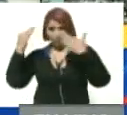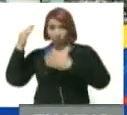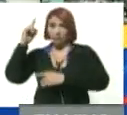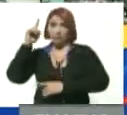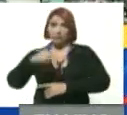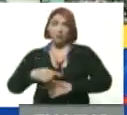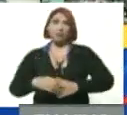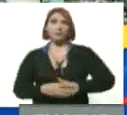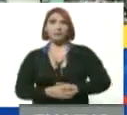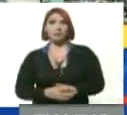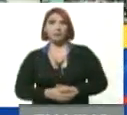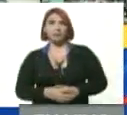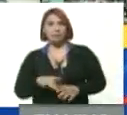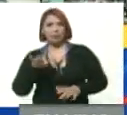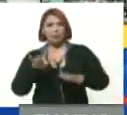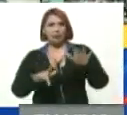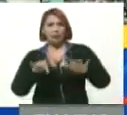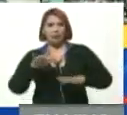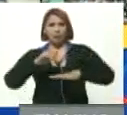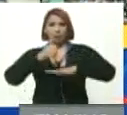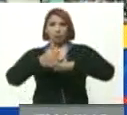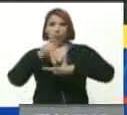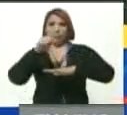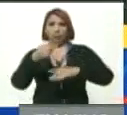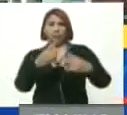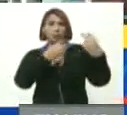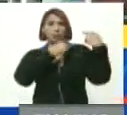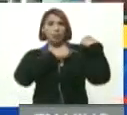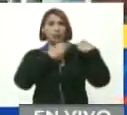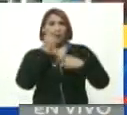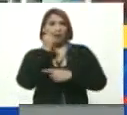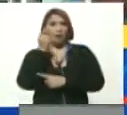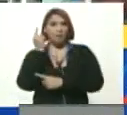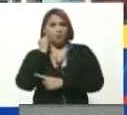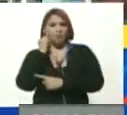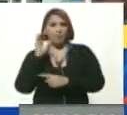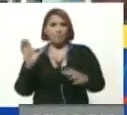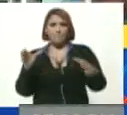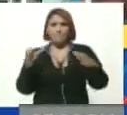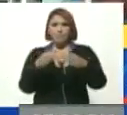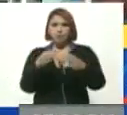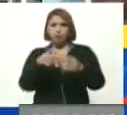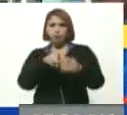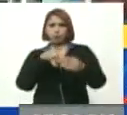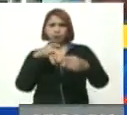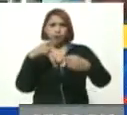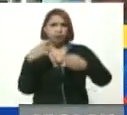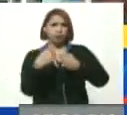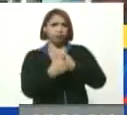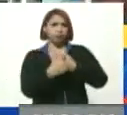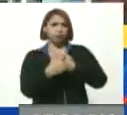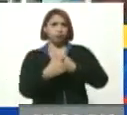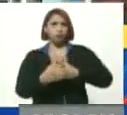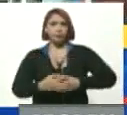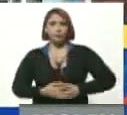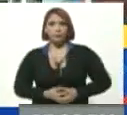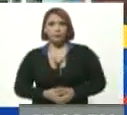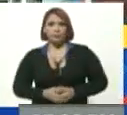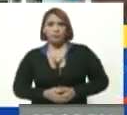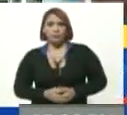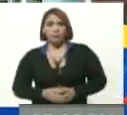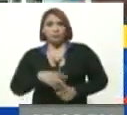a los secretarios generales y jefes de los partidos del Gran Polo Patriótico,